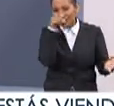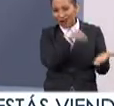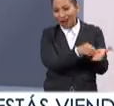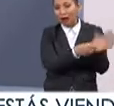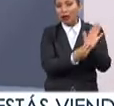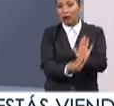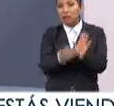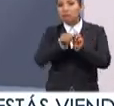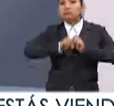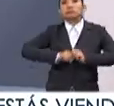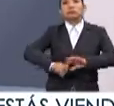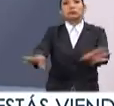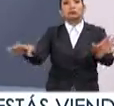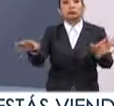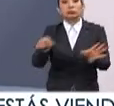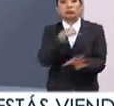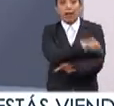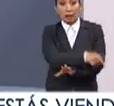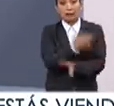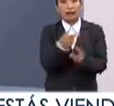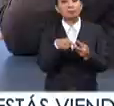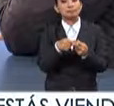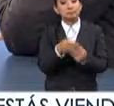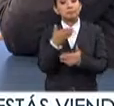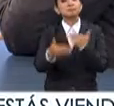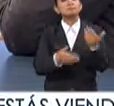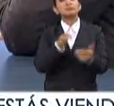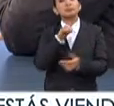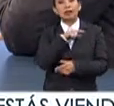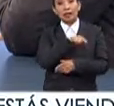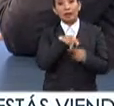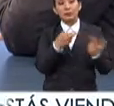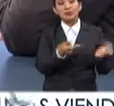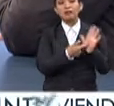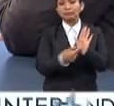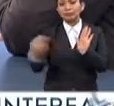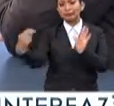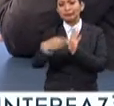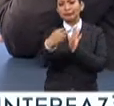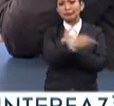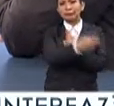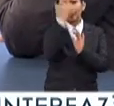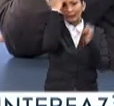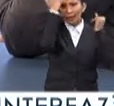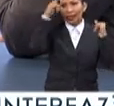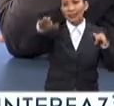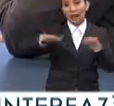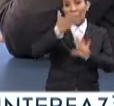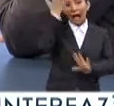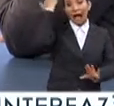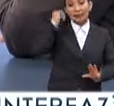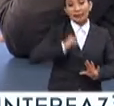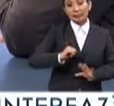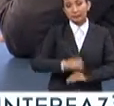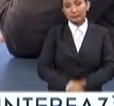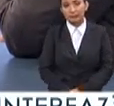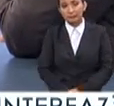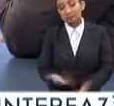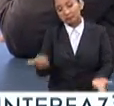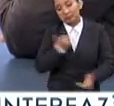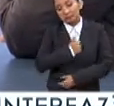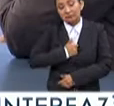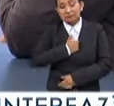realmente sí fue un parteaguas editorial que revela mucho del pensamiento que usted se tenía entonces